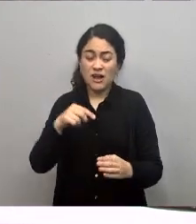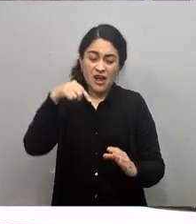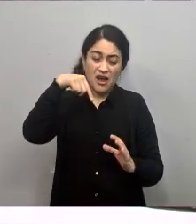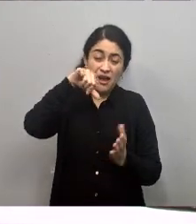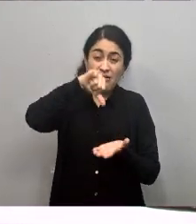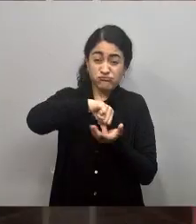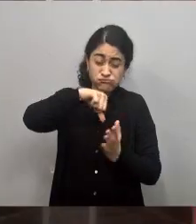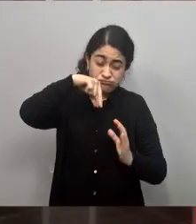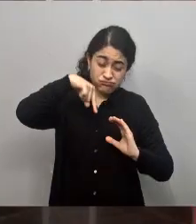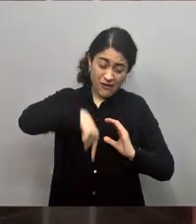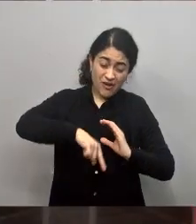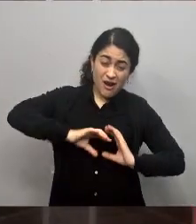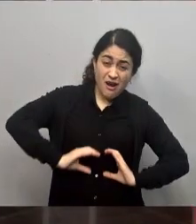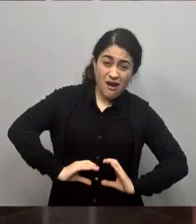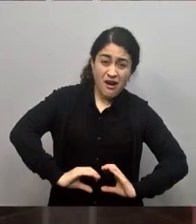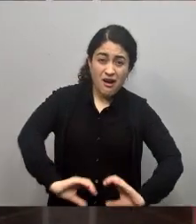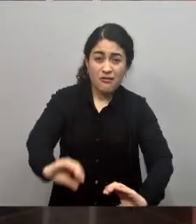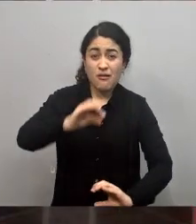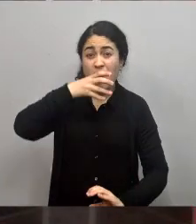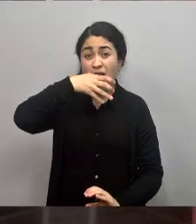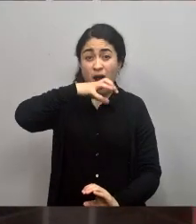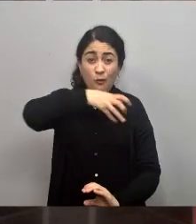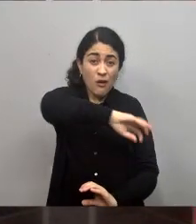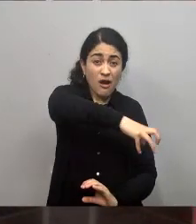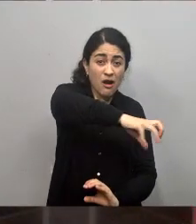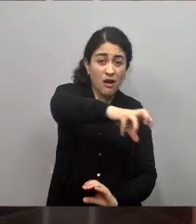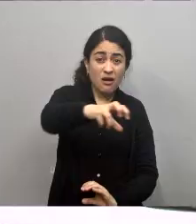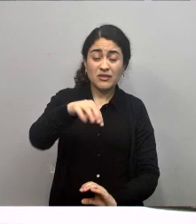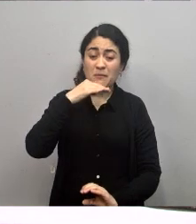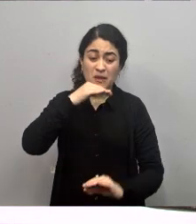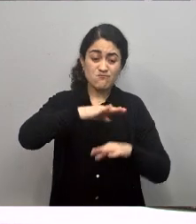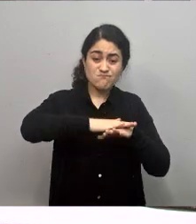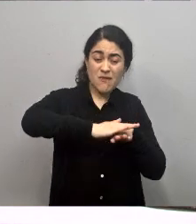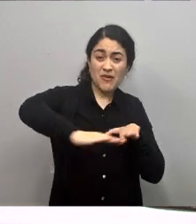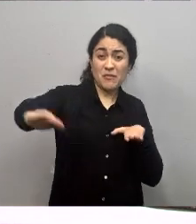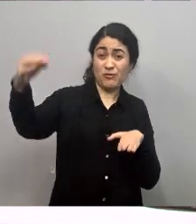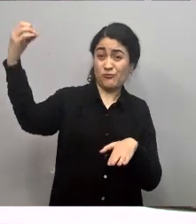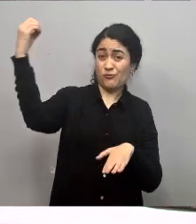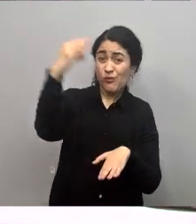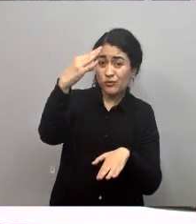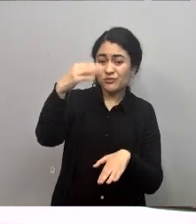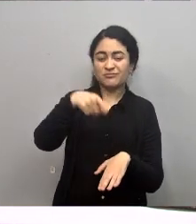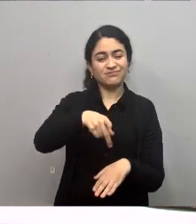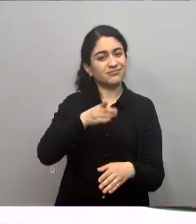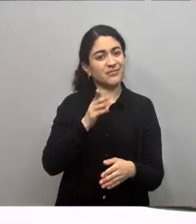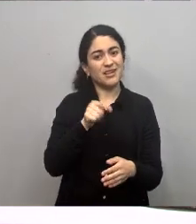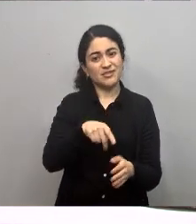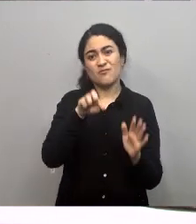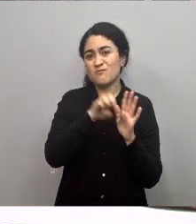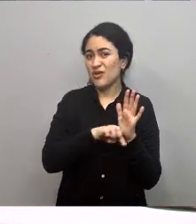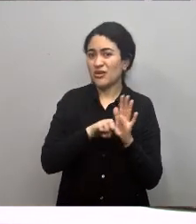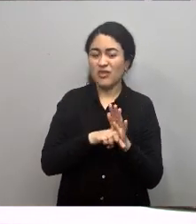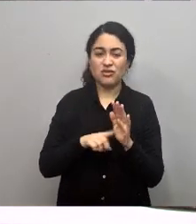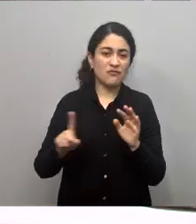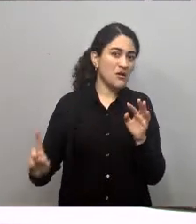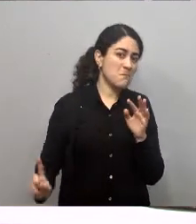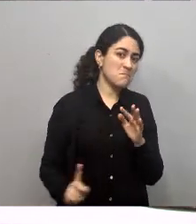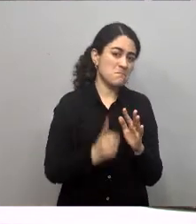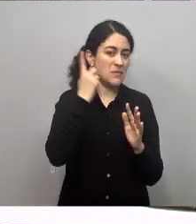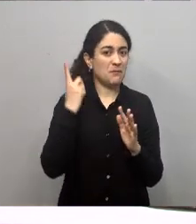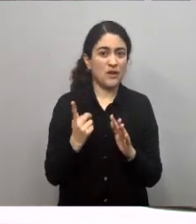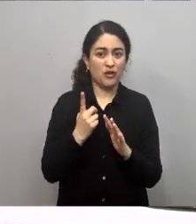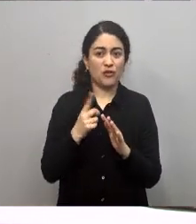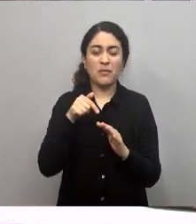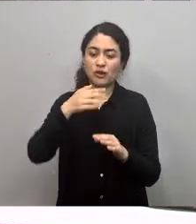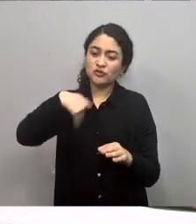potable y algunos pavimentos, por cierto, iluminación en algunos casos, esos proyectos van a ser los primeros en la tabla para